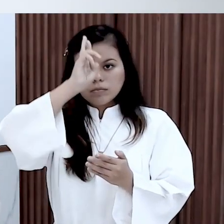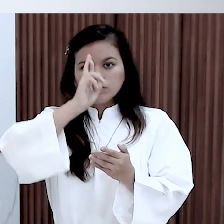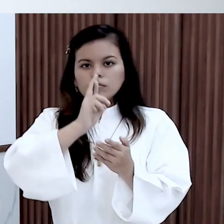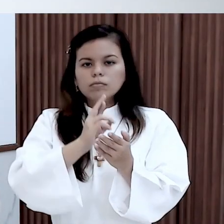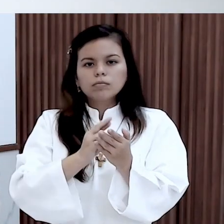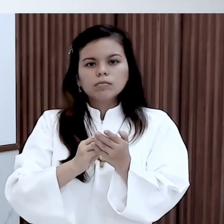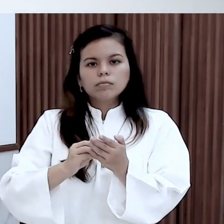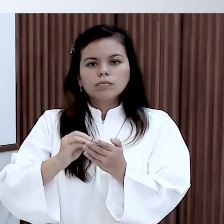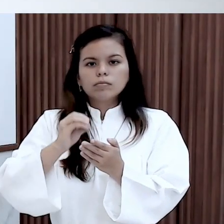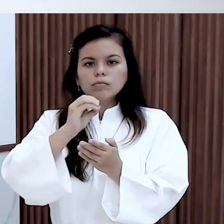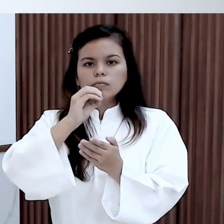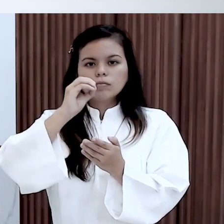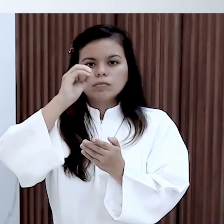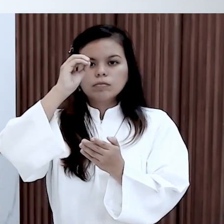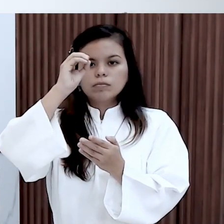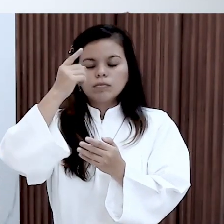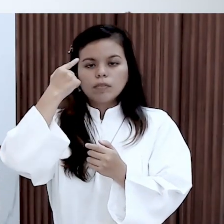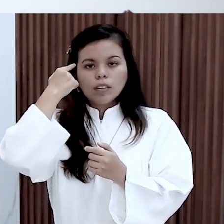estoy, Señor,